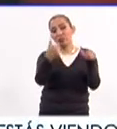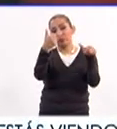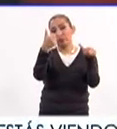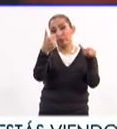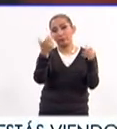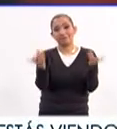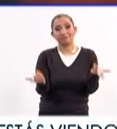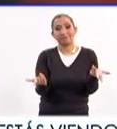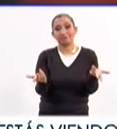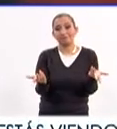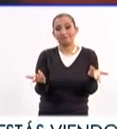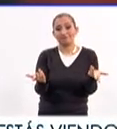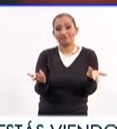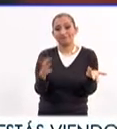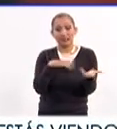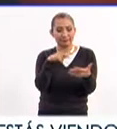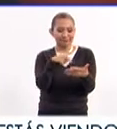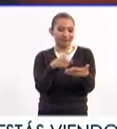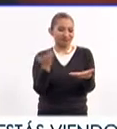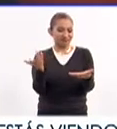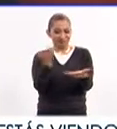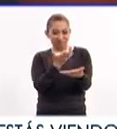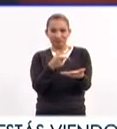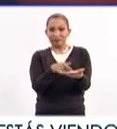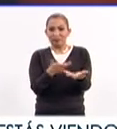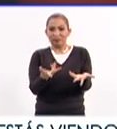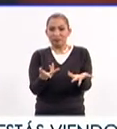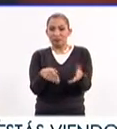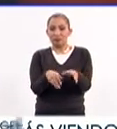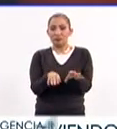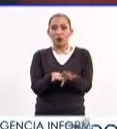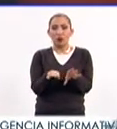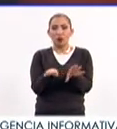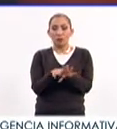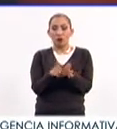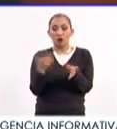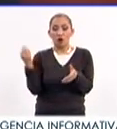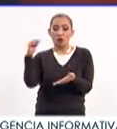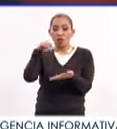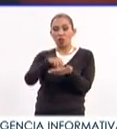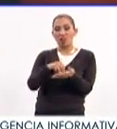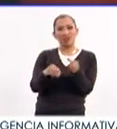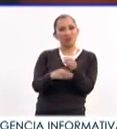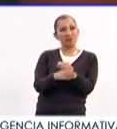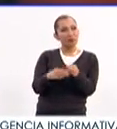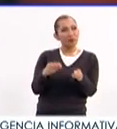y hay ahí una asignatura